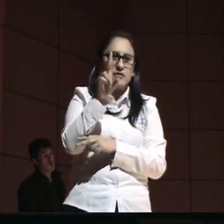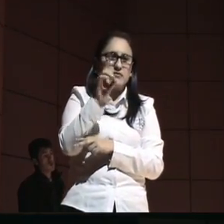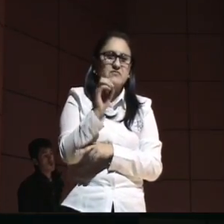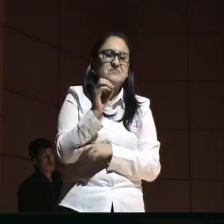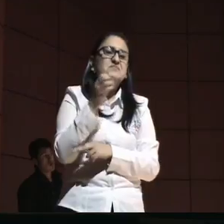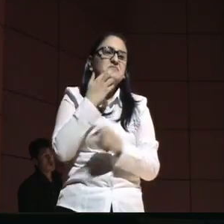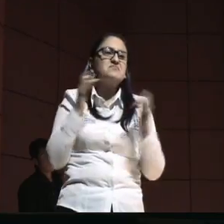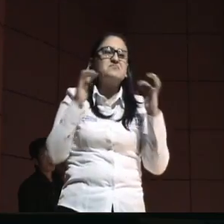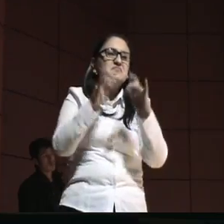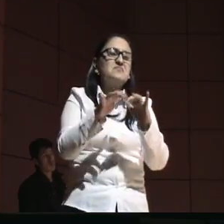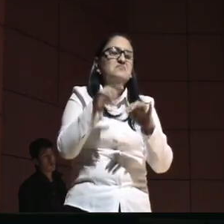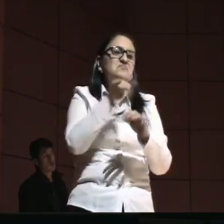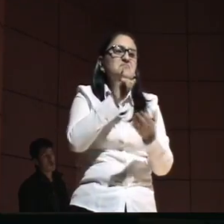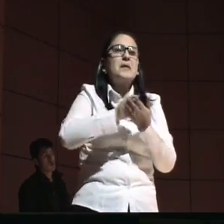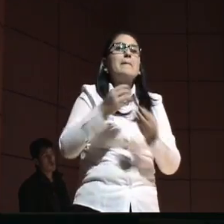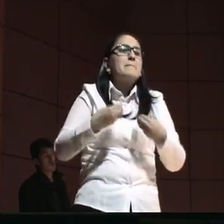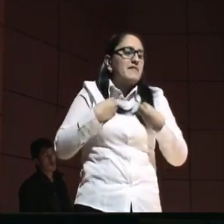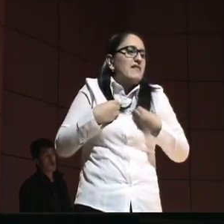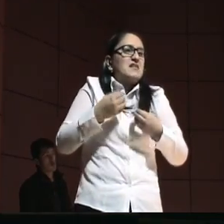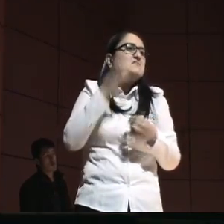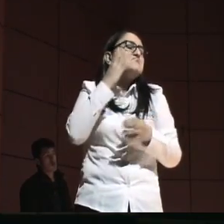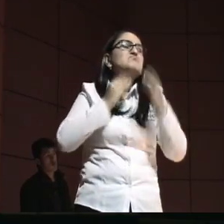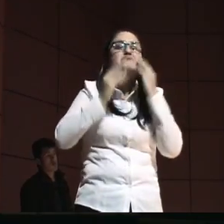Evento, lo titulé así: vivir la ciudad.